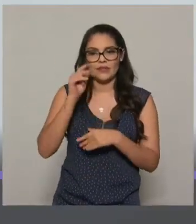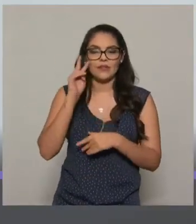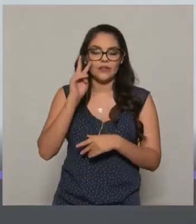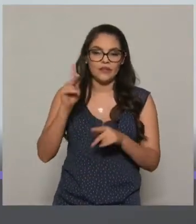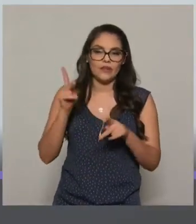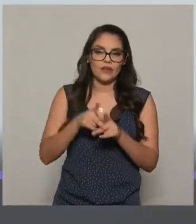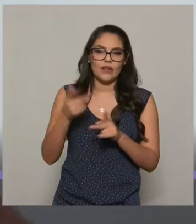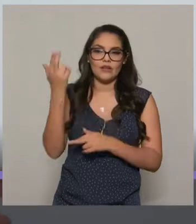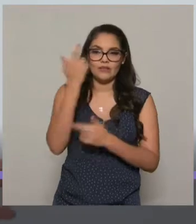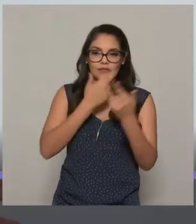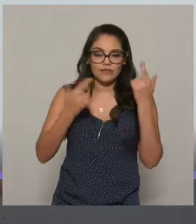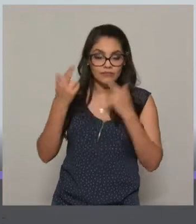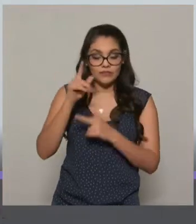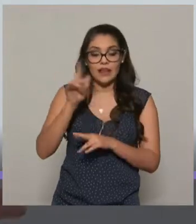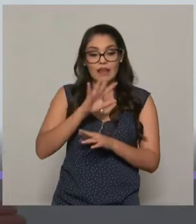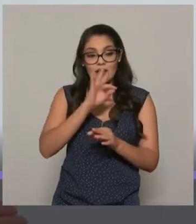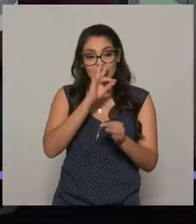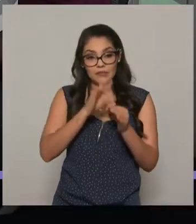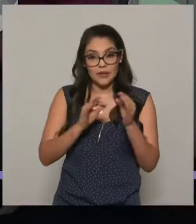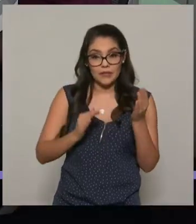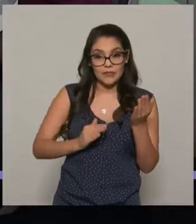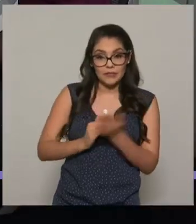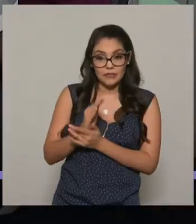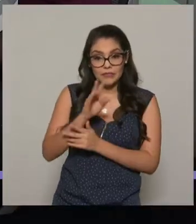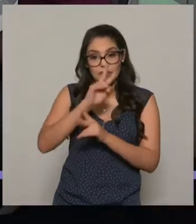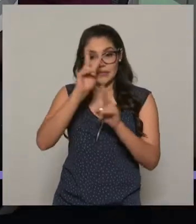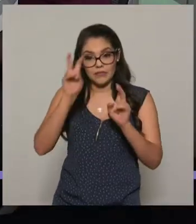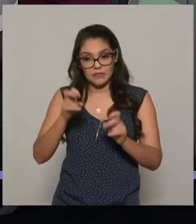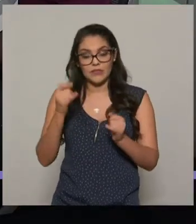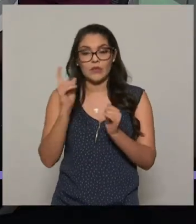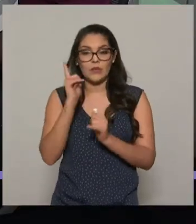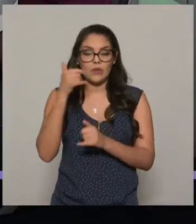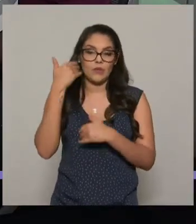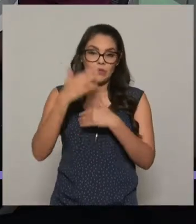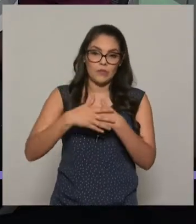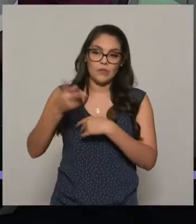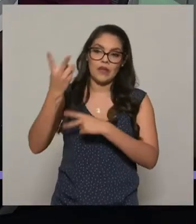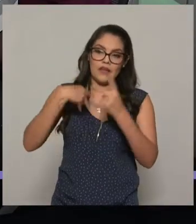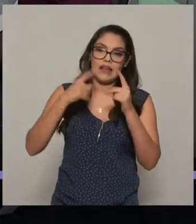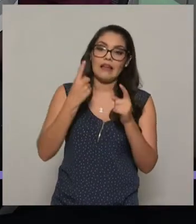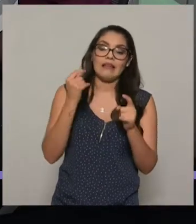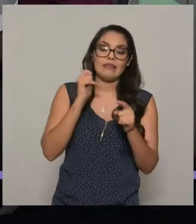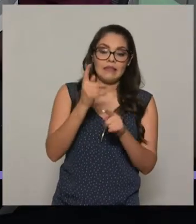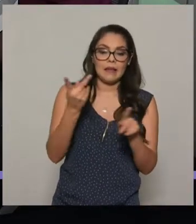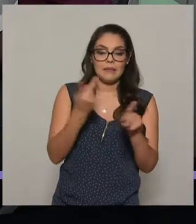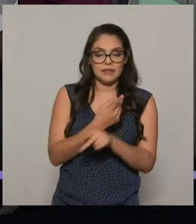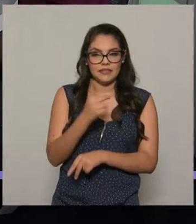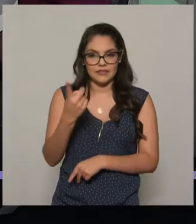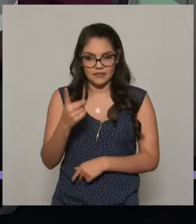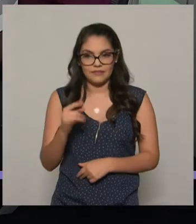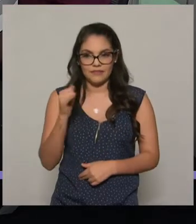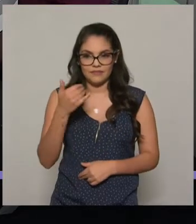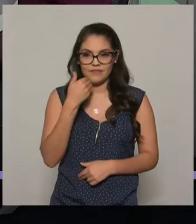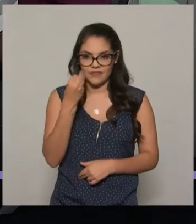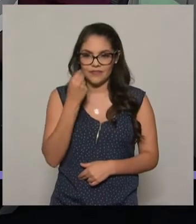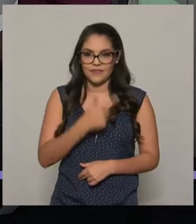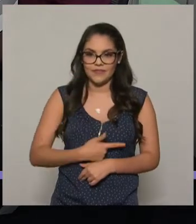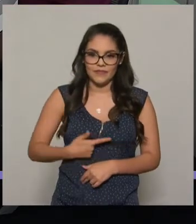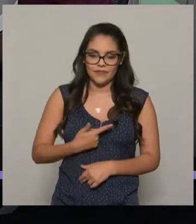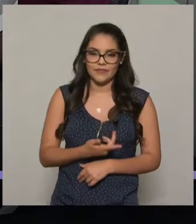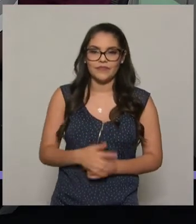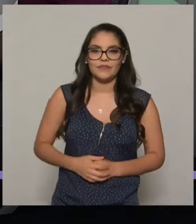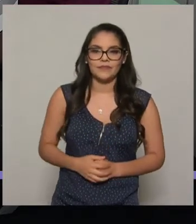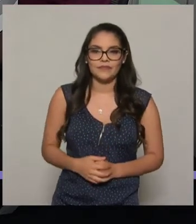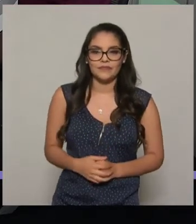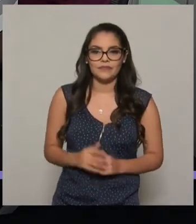aquí. Una vez que ya pase toda esta temporada, ¿te parece si vienes y nos dices cómo estuvo diciembre? Claro que sí, con muchísimo gusto.